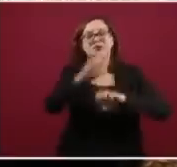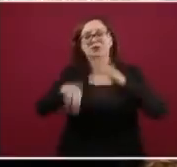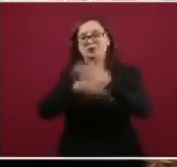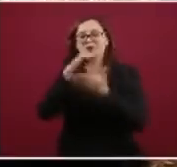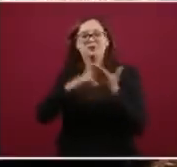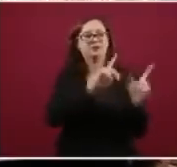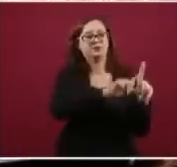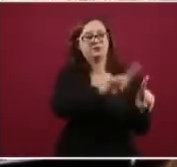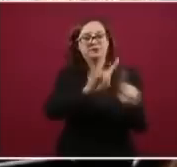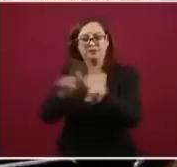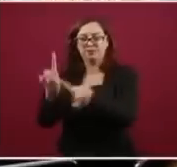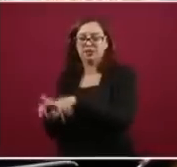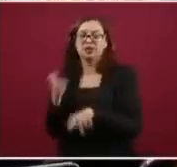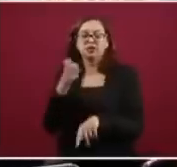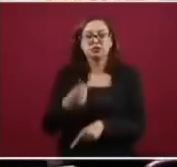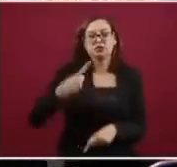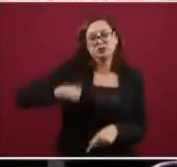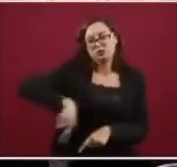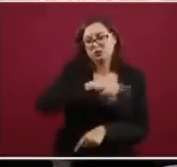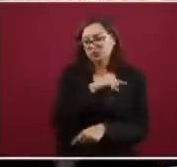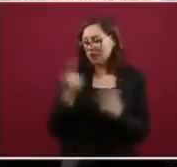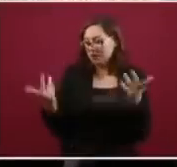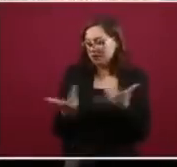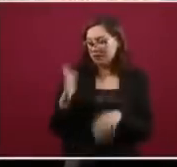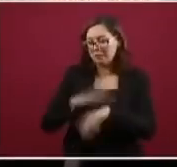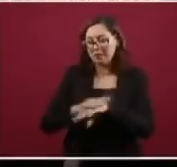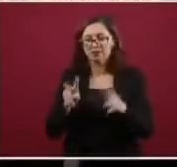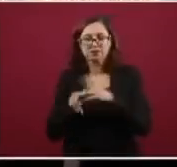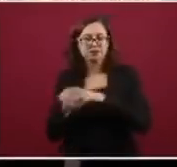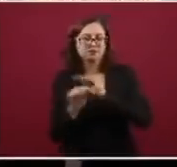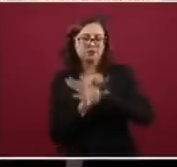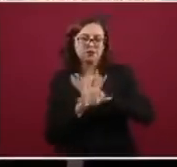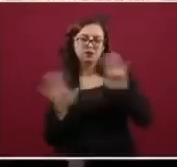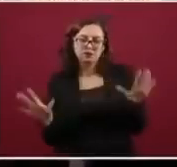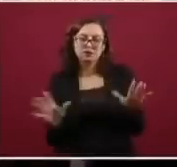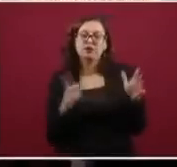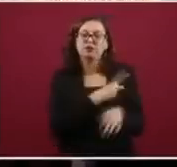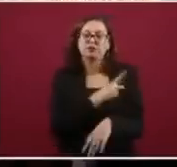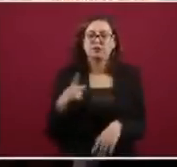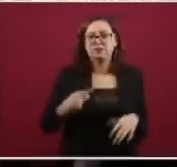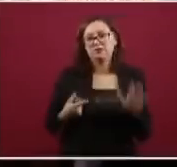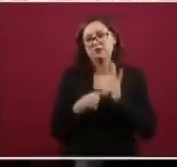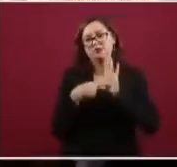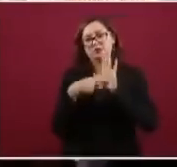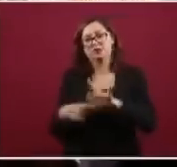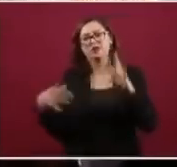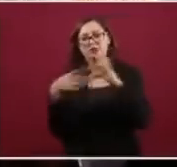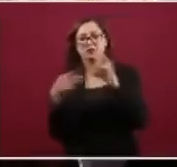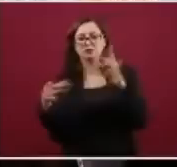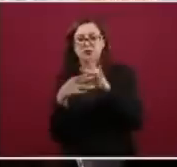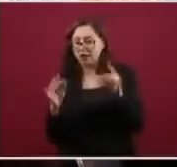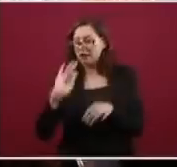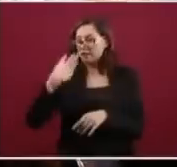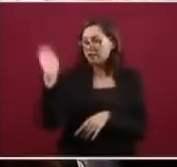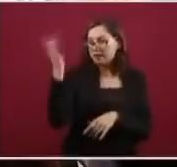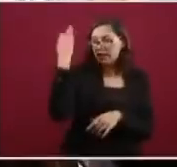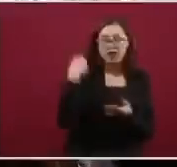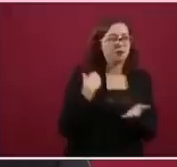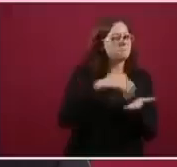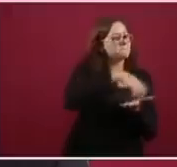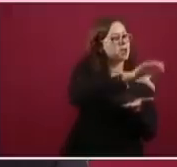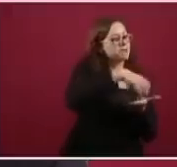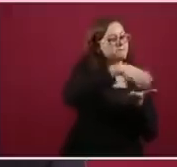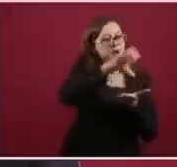un esfuerzo que vamos a hacer justo para tratar de transparentar esto es explicar aún el gasto federal dónde está cayendo en cada una de